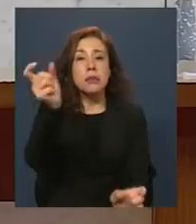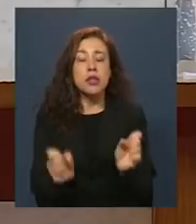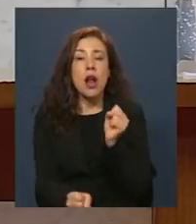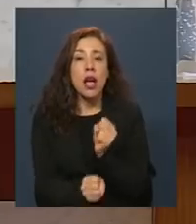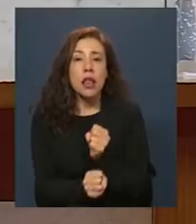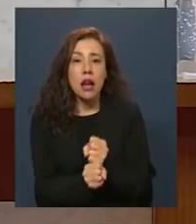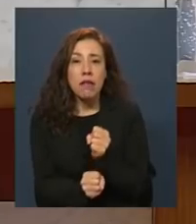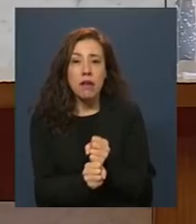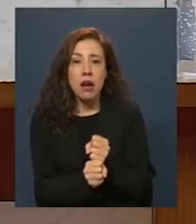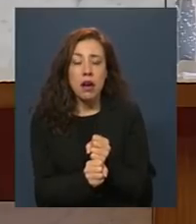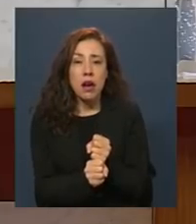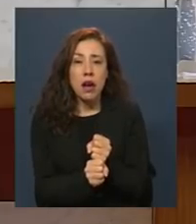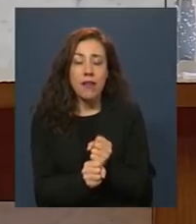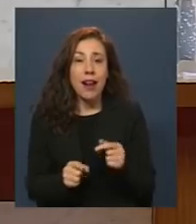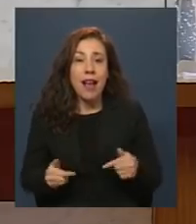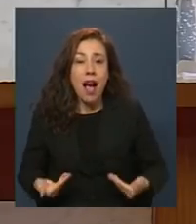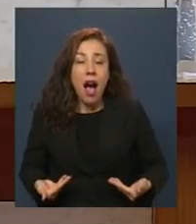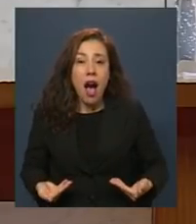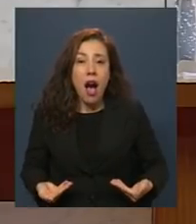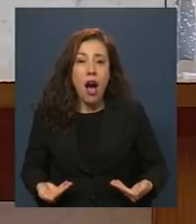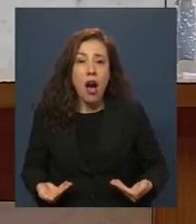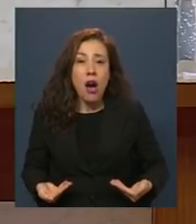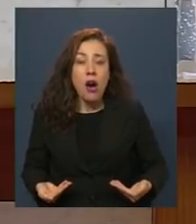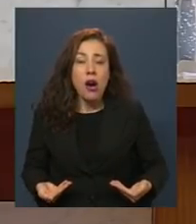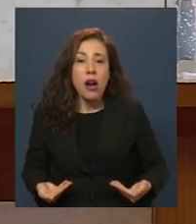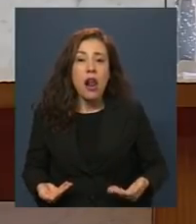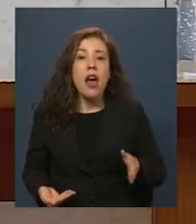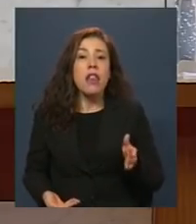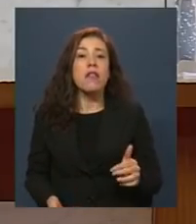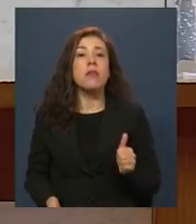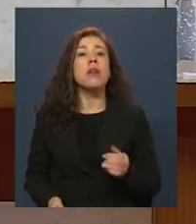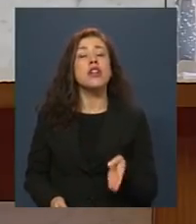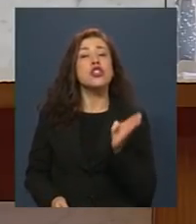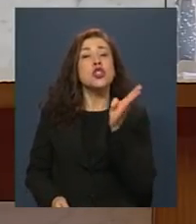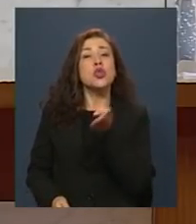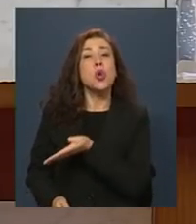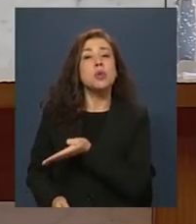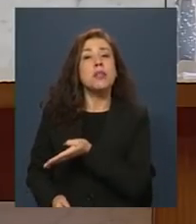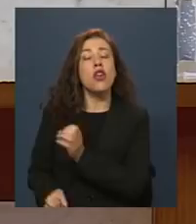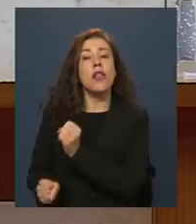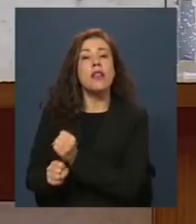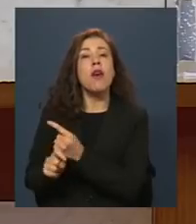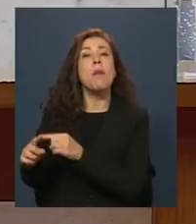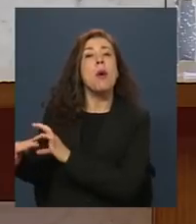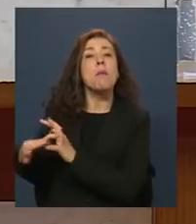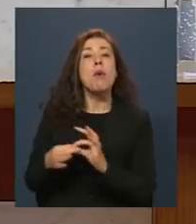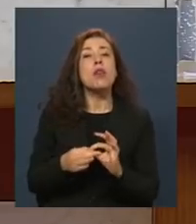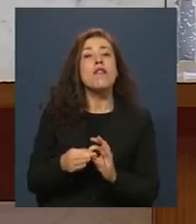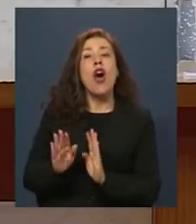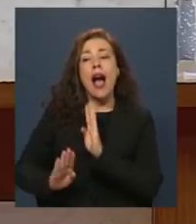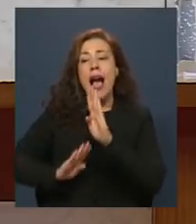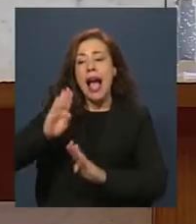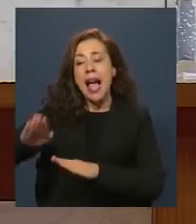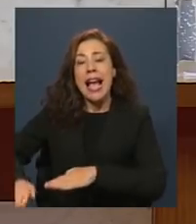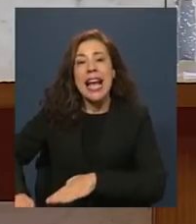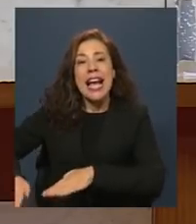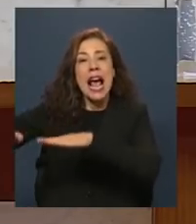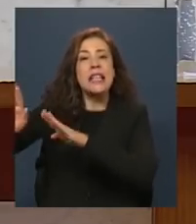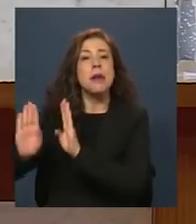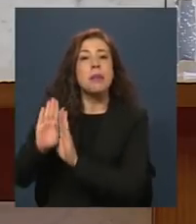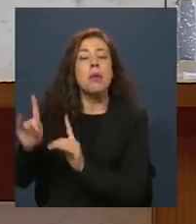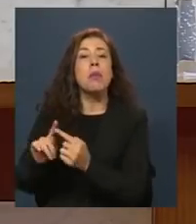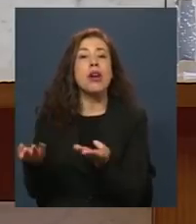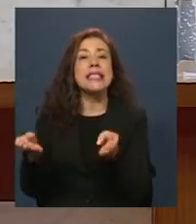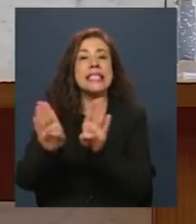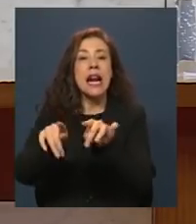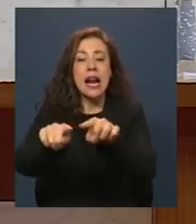y trabajadoras que actualmente estuvieran sujetos a la suspensión laboral por la causal de crianza protegida, debido al cierre